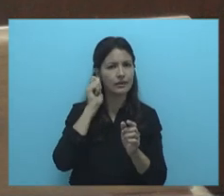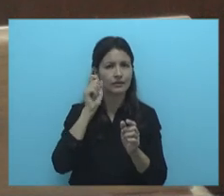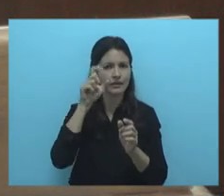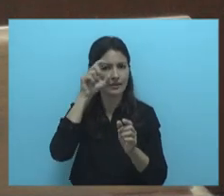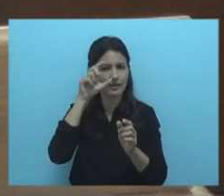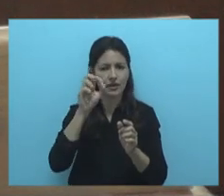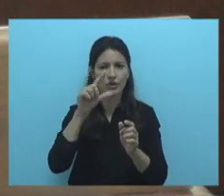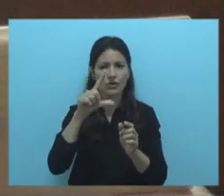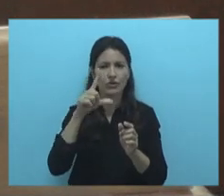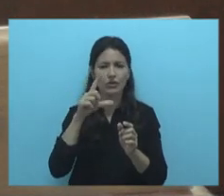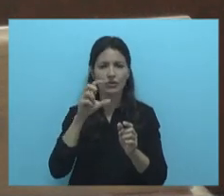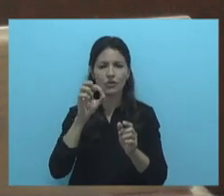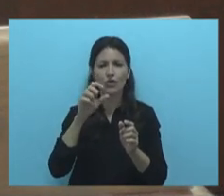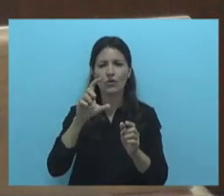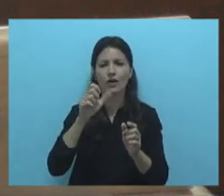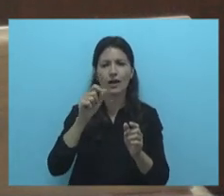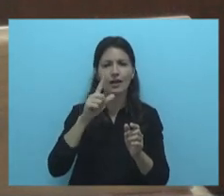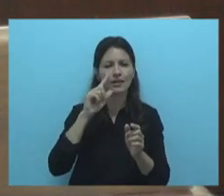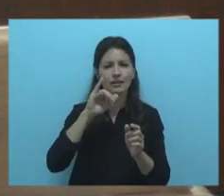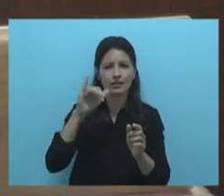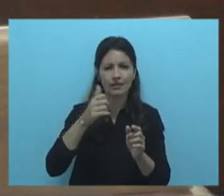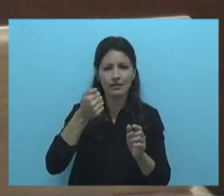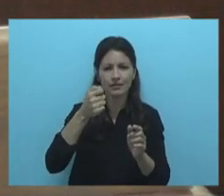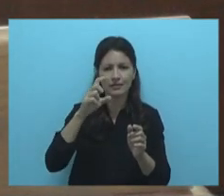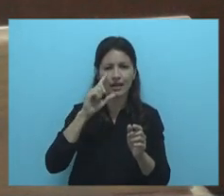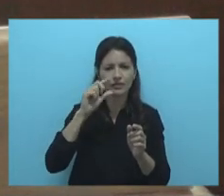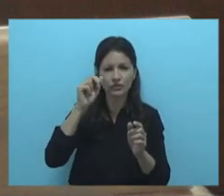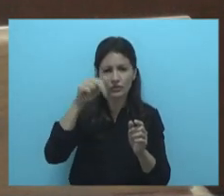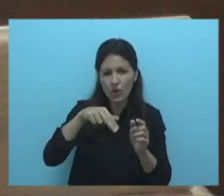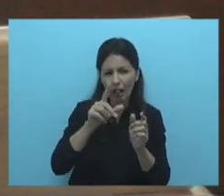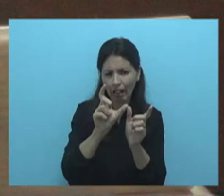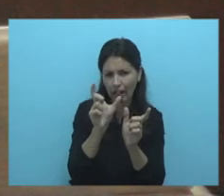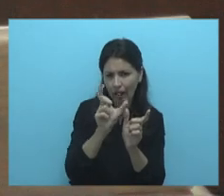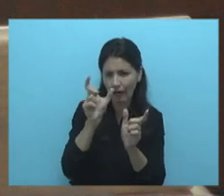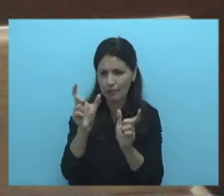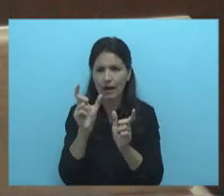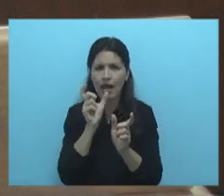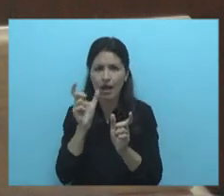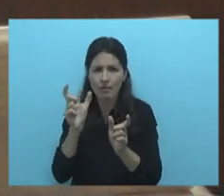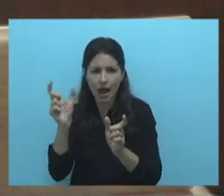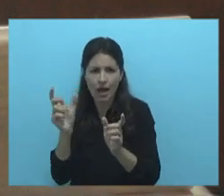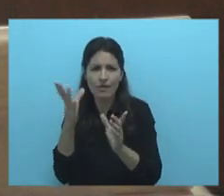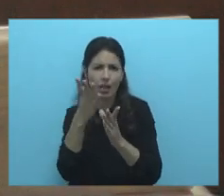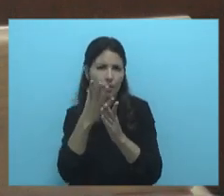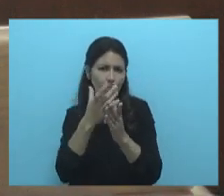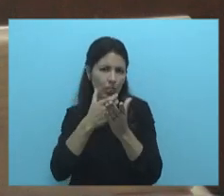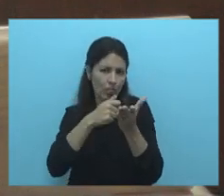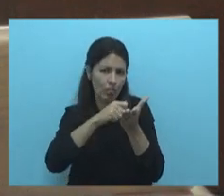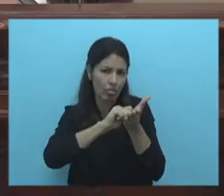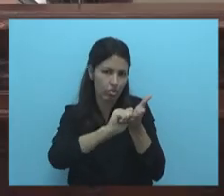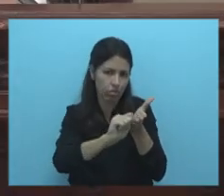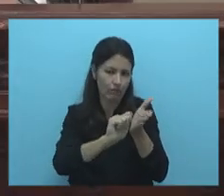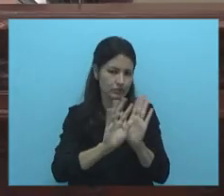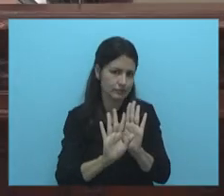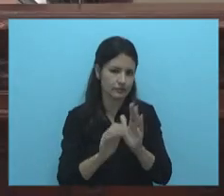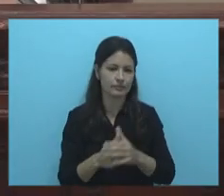Es decir, el inciso E quedaría modo en que se implementará el monitoreo de los motovehículos